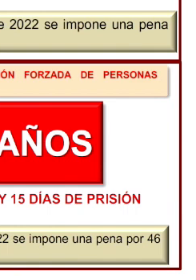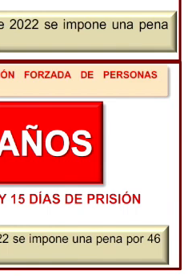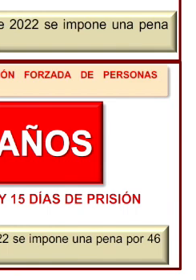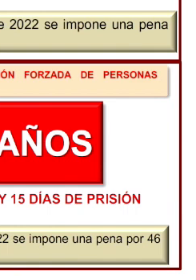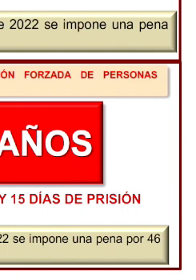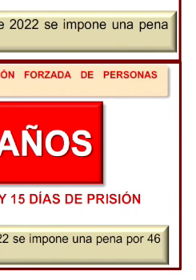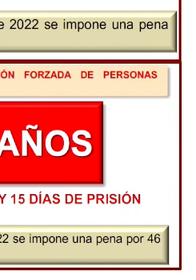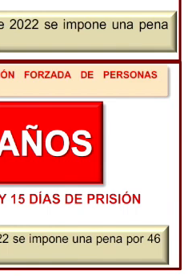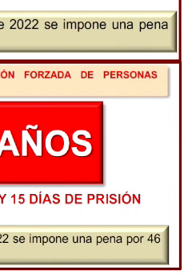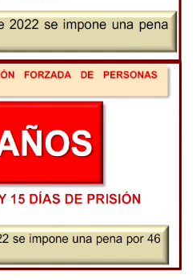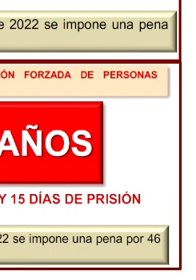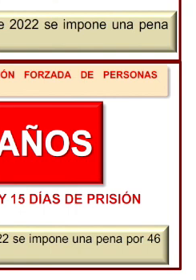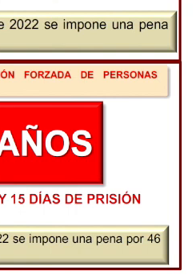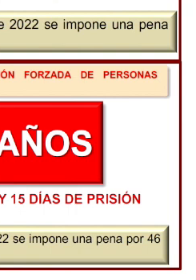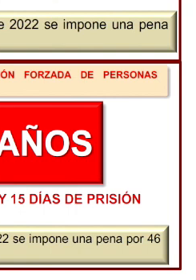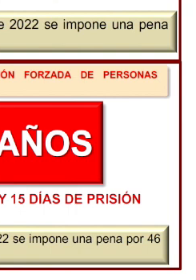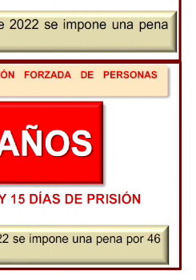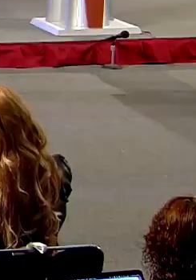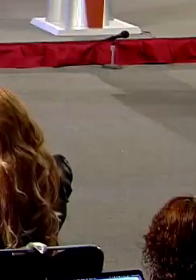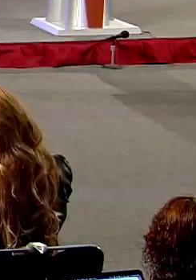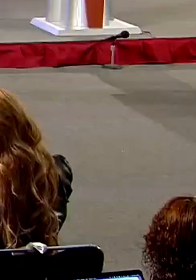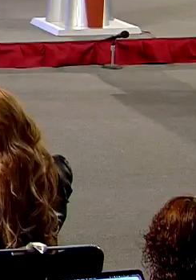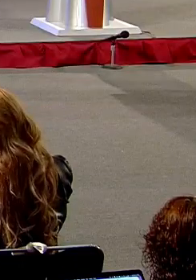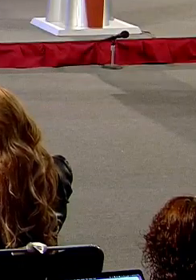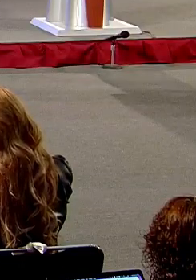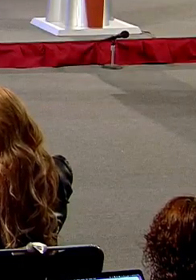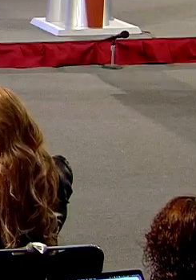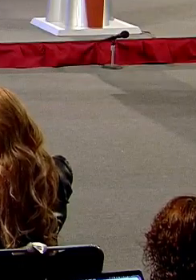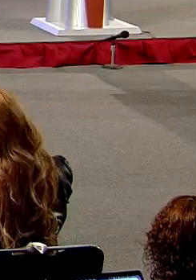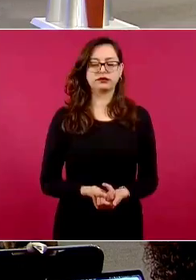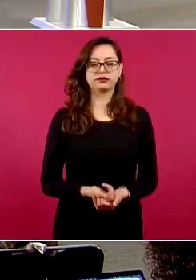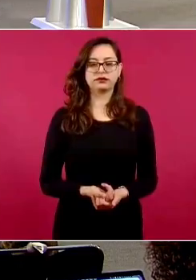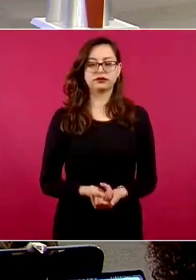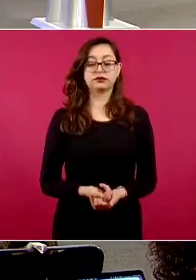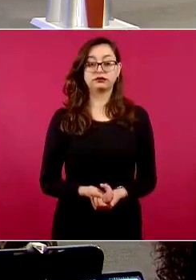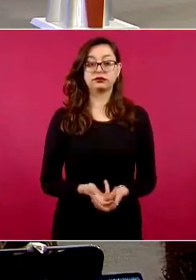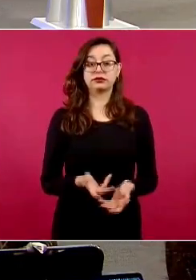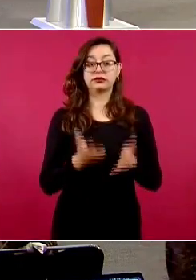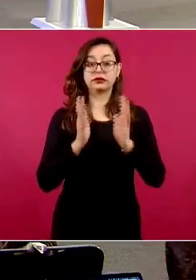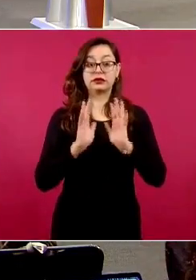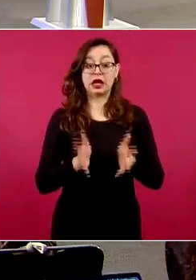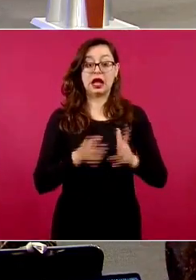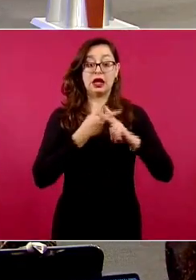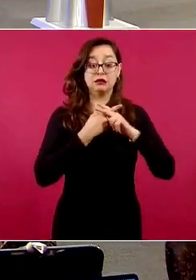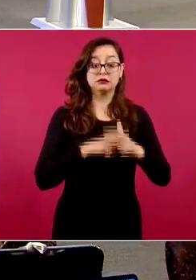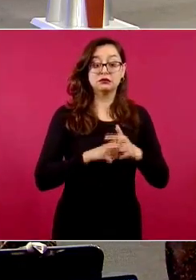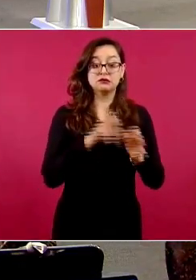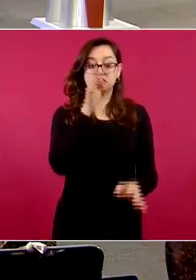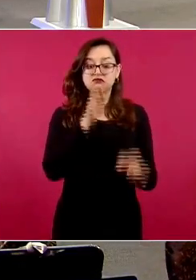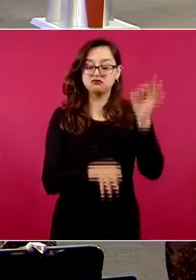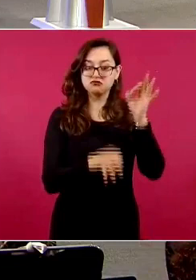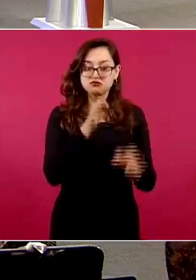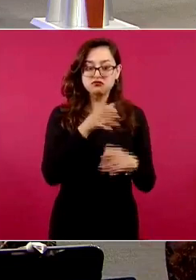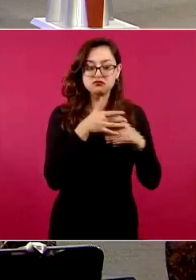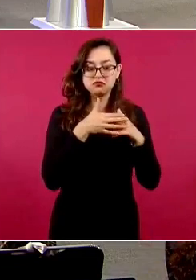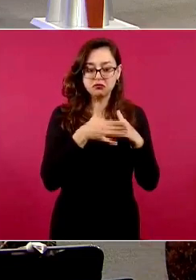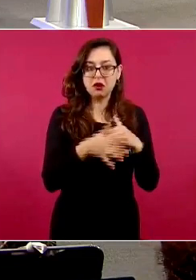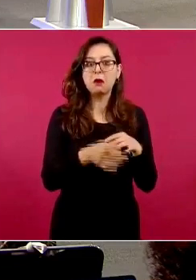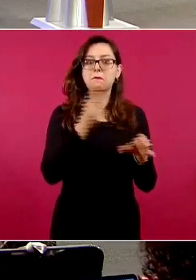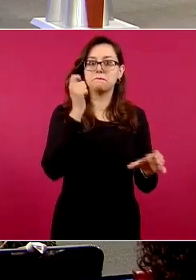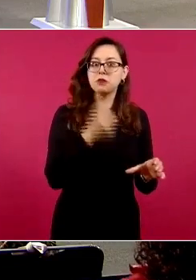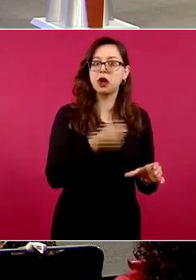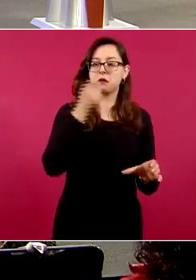desaparición forzada, en este caso cometidos por particulares. Siguiente. En cuanto a